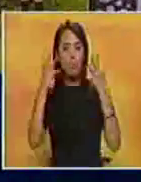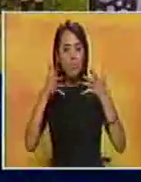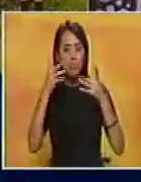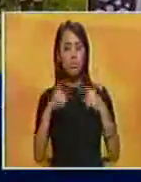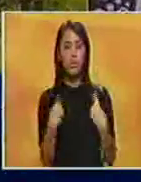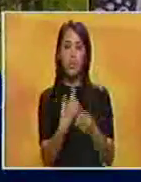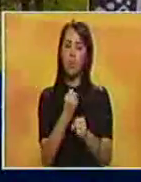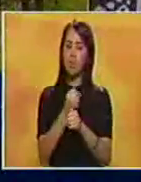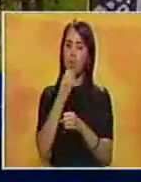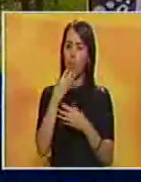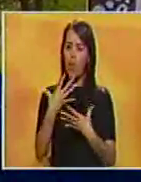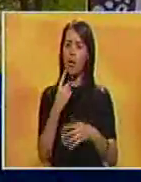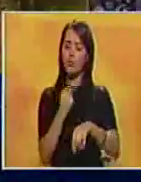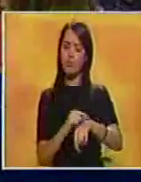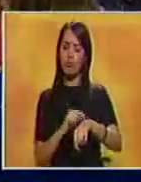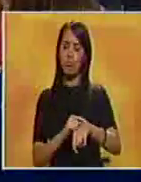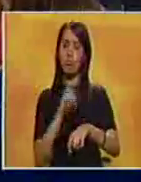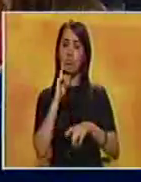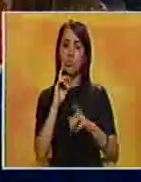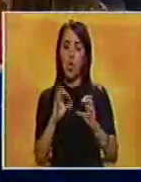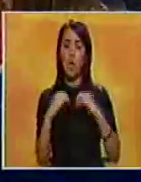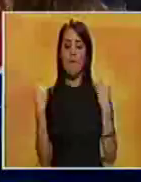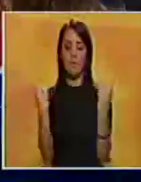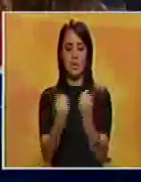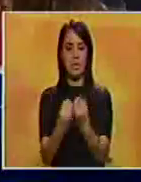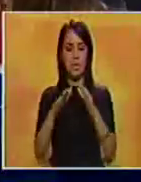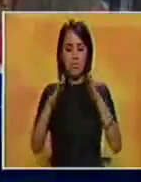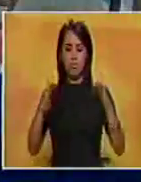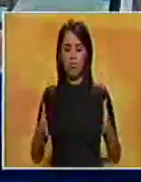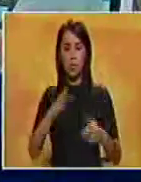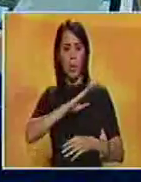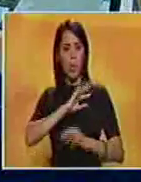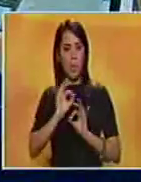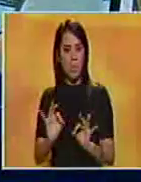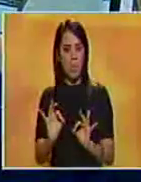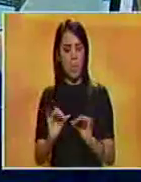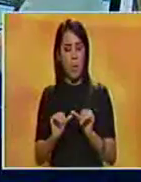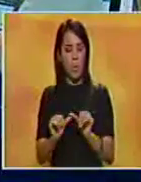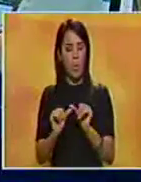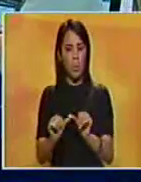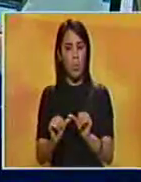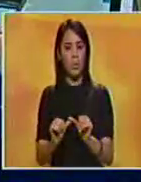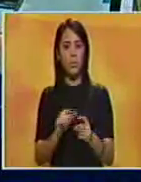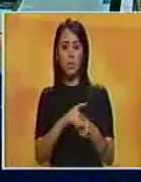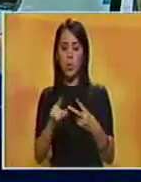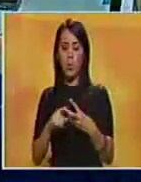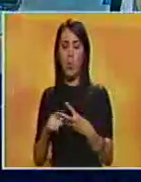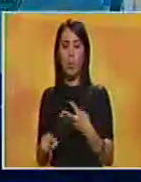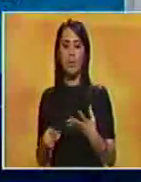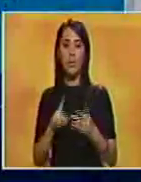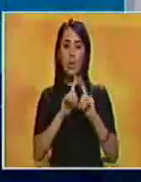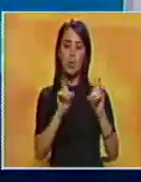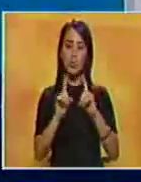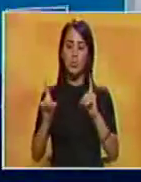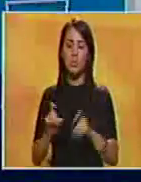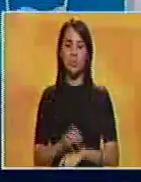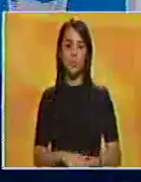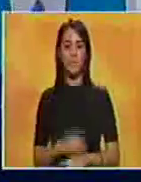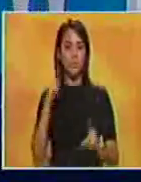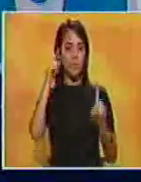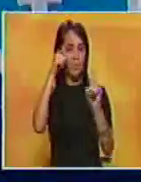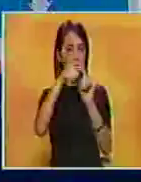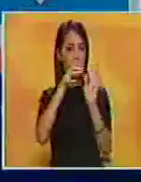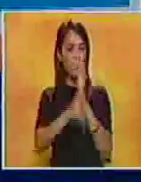trabajo flexibles, escritorios fijos, oficinas, salones de eventos, mentorías y consultorías. Los objetivos